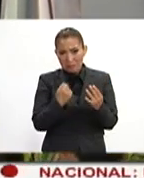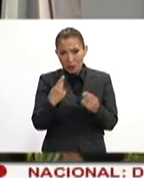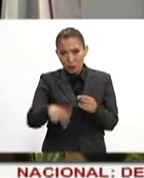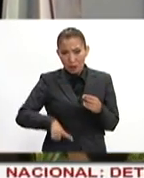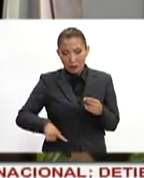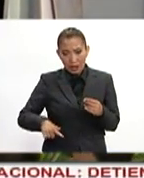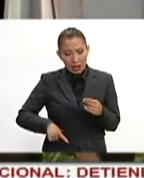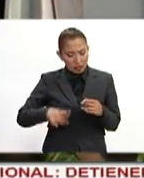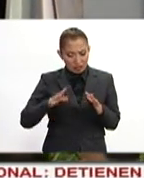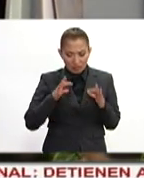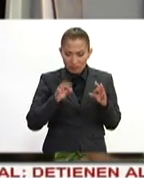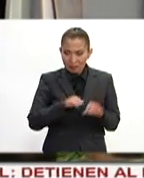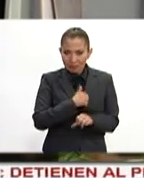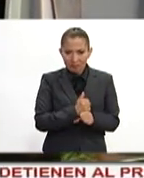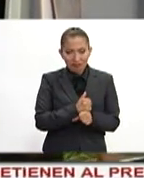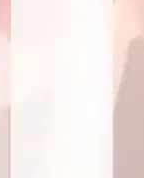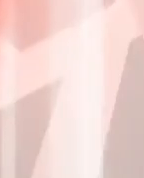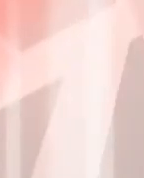y consolidar lo logrado.